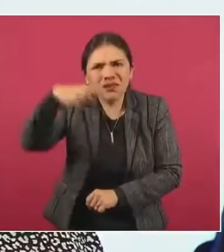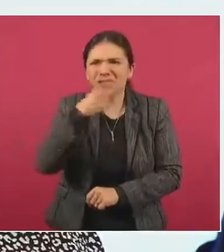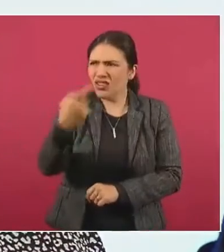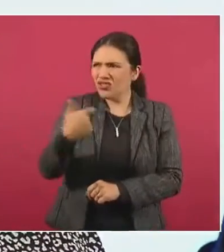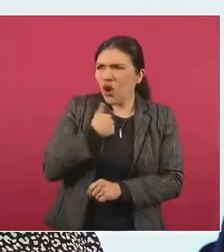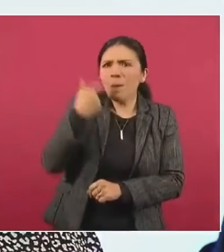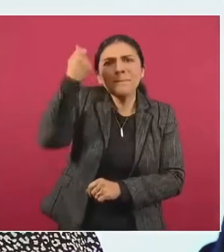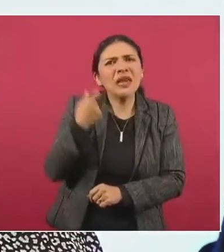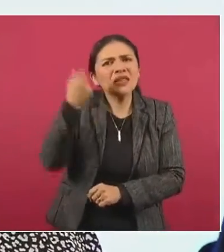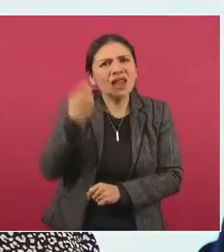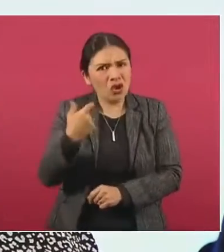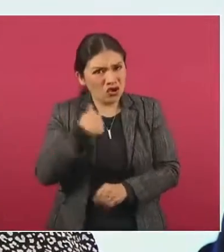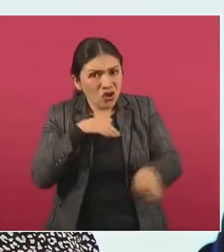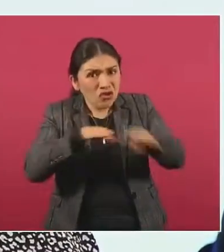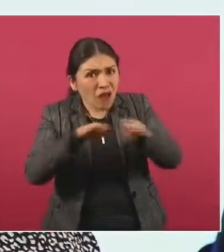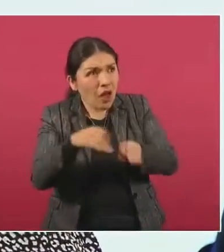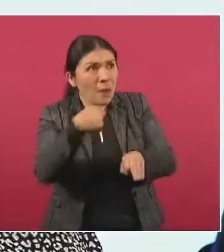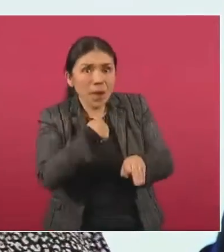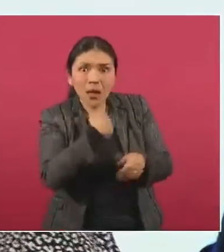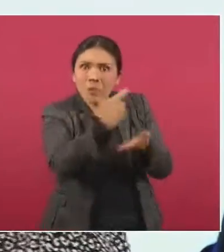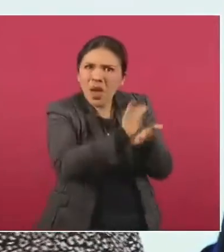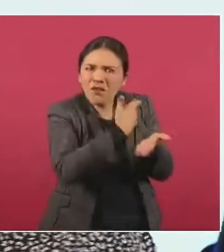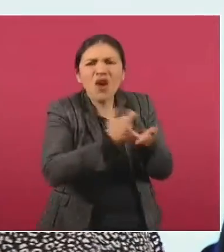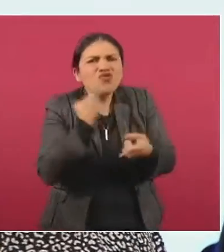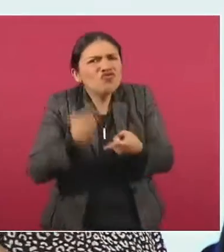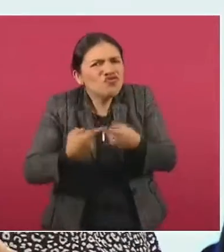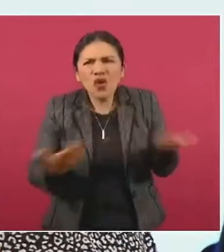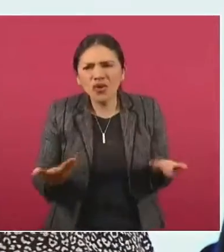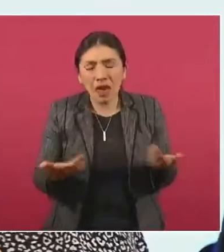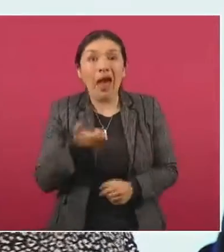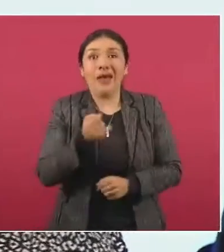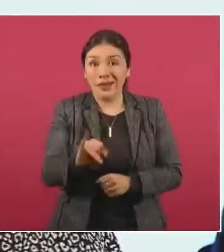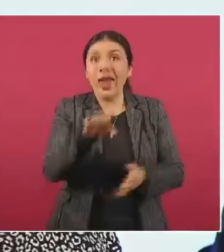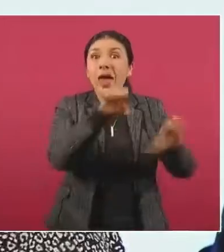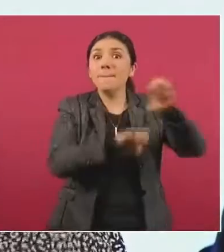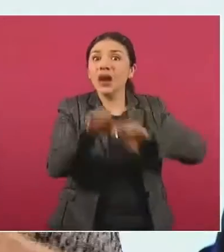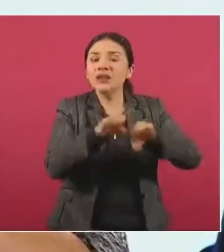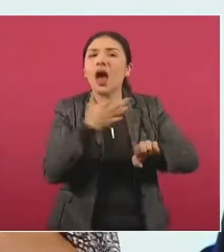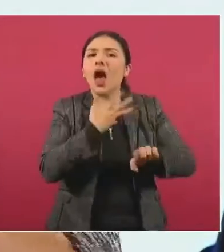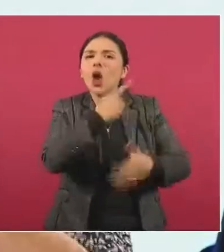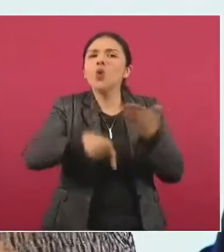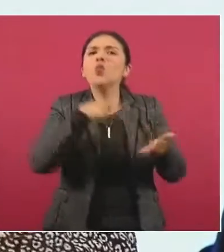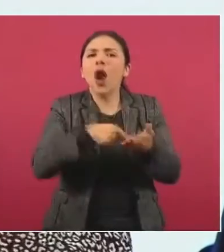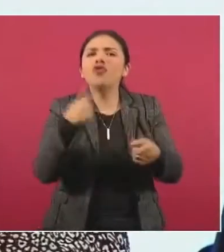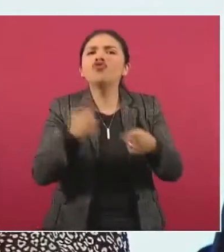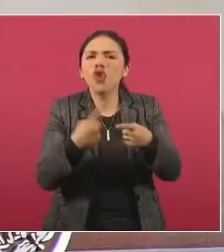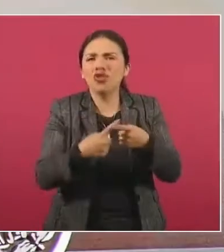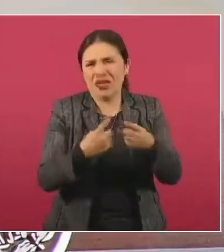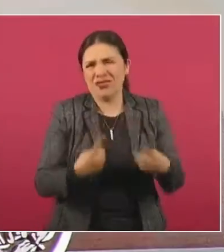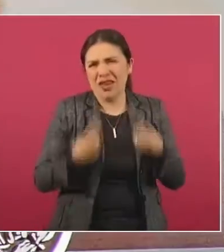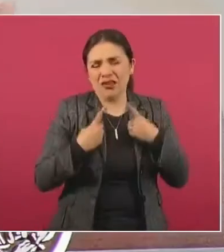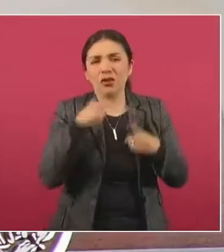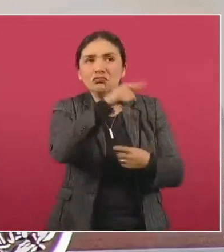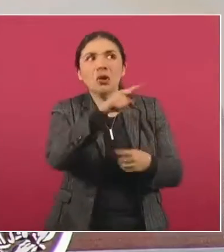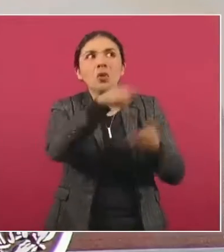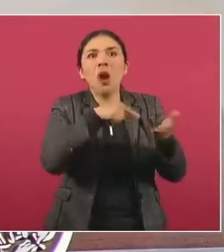pensionado del IMSS, yo no sé de dónde me sacan eso. Y las empresas estaban físicamente o al menos con domicilio